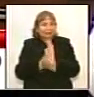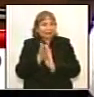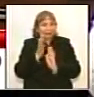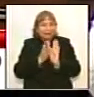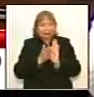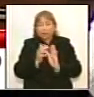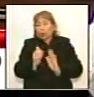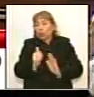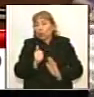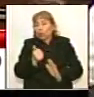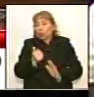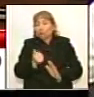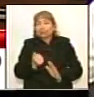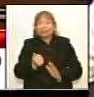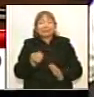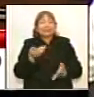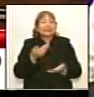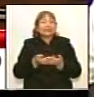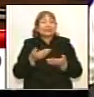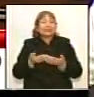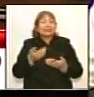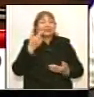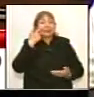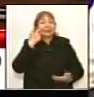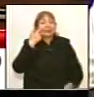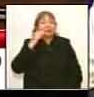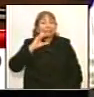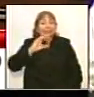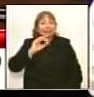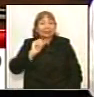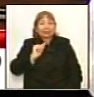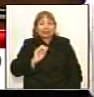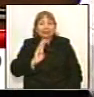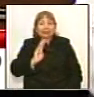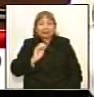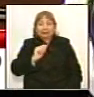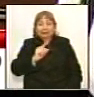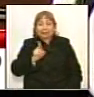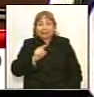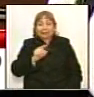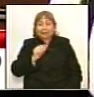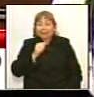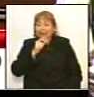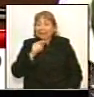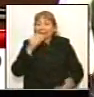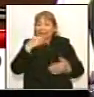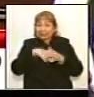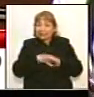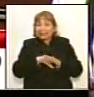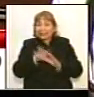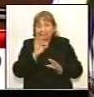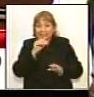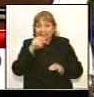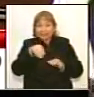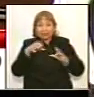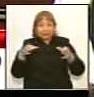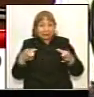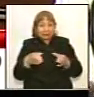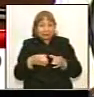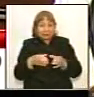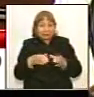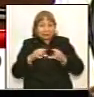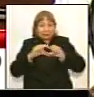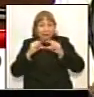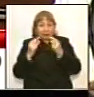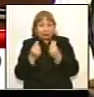incluso otros que se valieron del señor Cabaza para salir elegidos, y que una vez que llegan acá a este Congreso a través de un